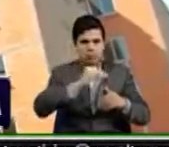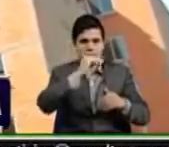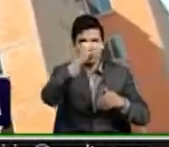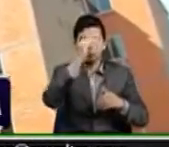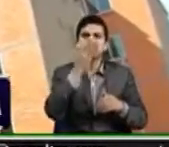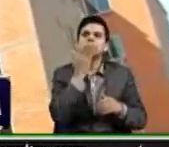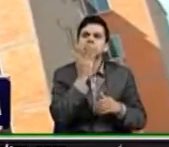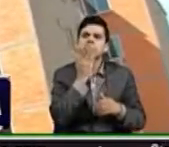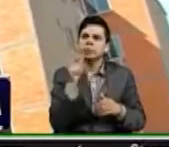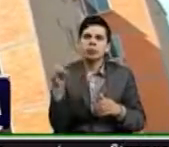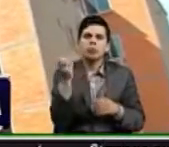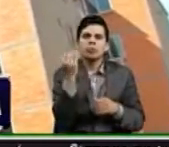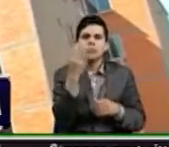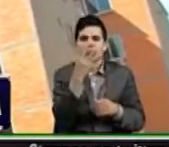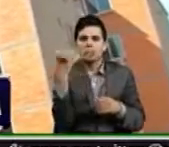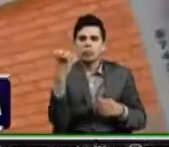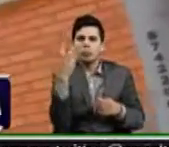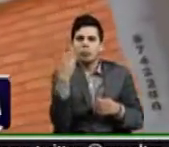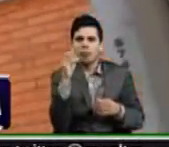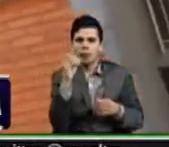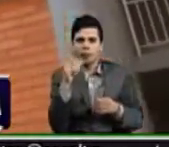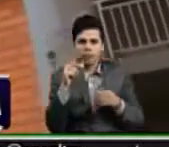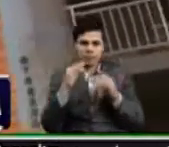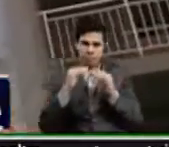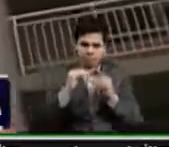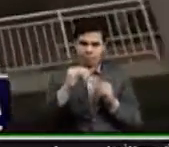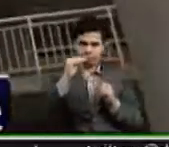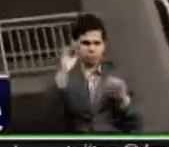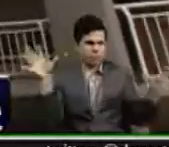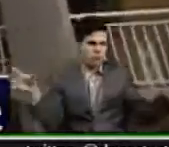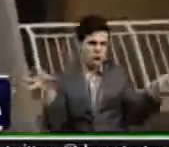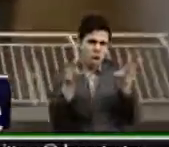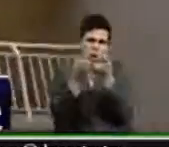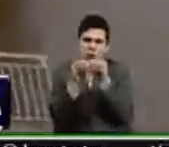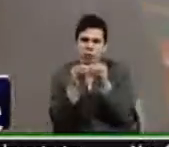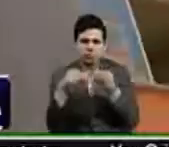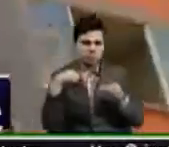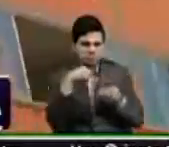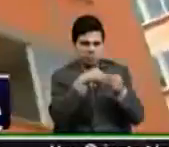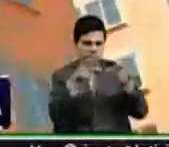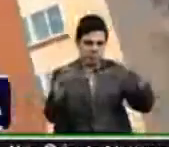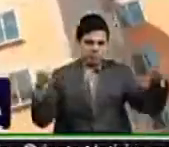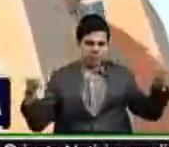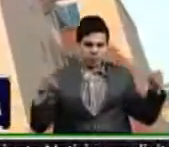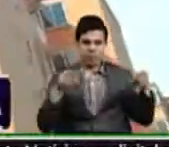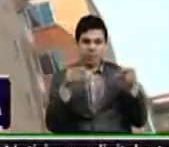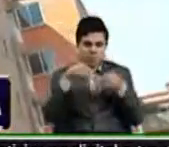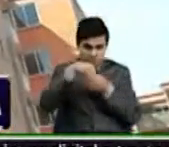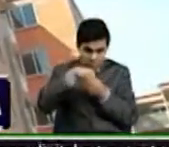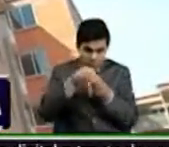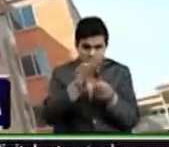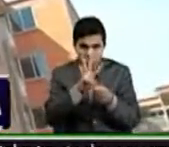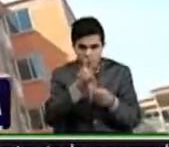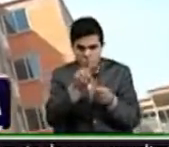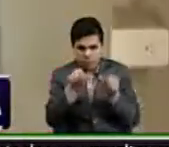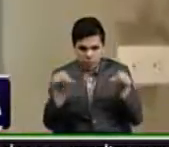que se ubican 420 unidades de vivienda con áreas construidas privadas de 42 metros cuadrados